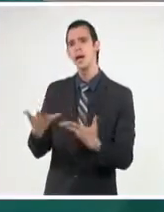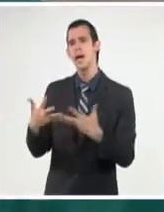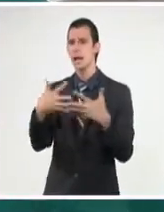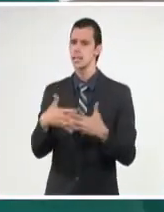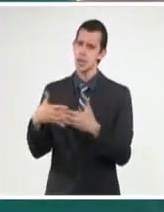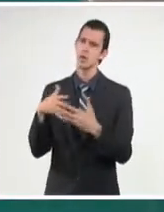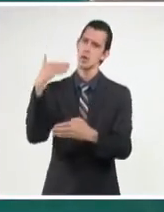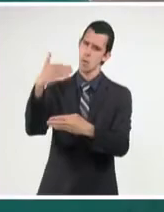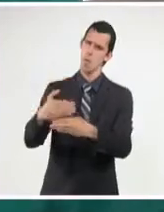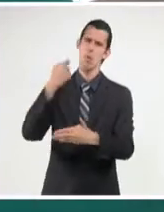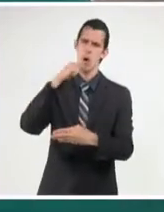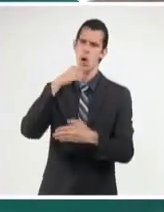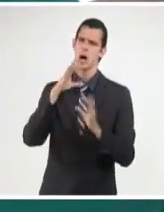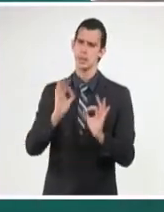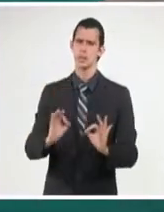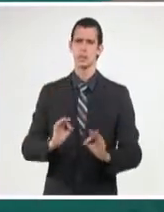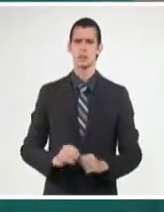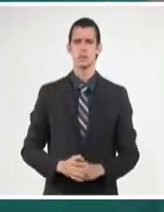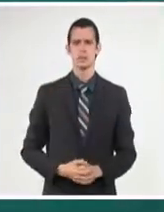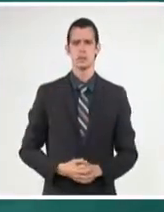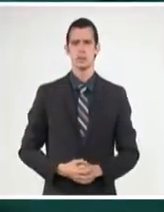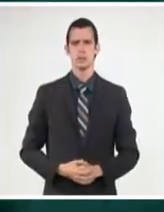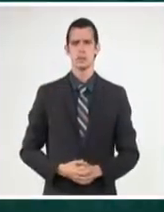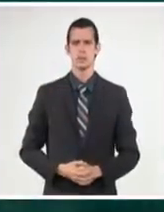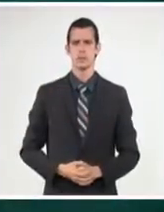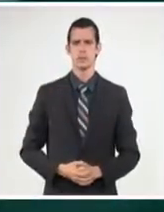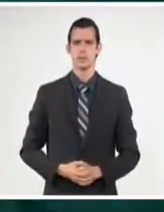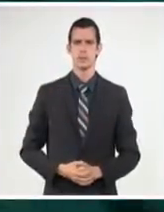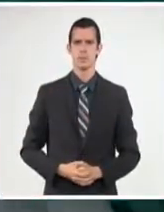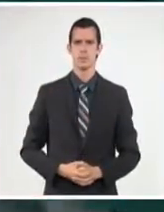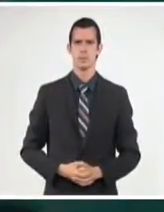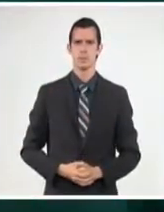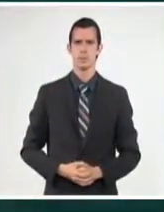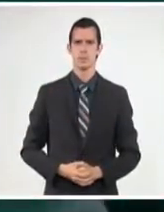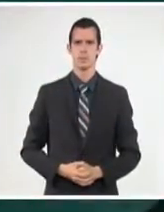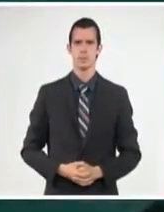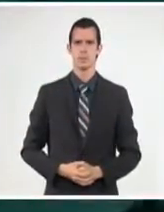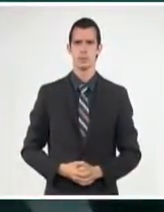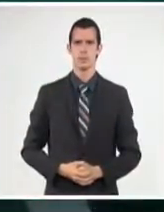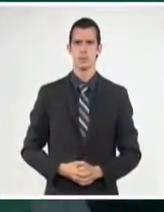Sistema Nacional de Salud. Gisela García Rivero, Sistema Informativo de la Televisión Cubana.